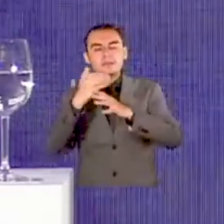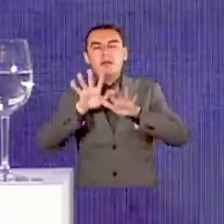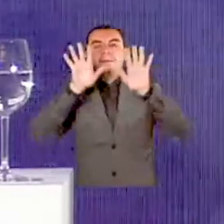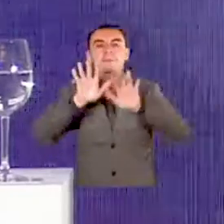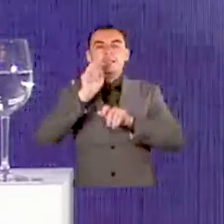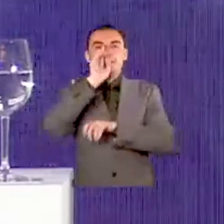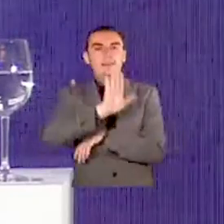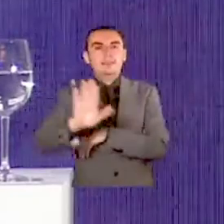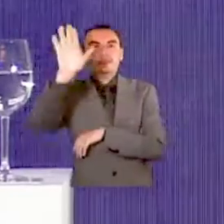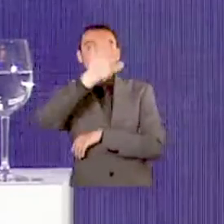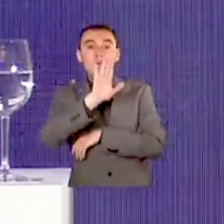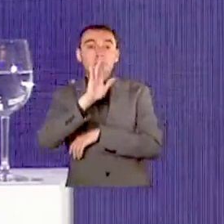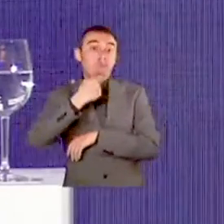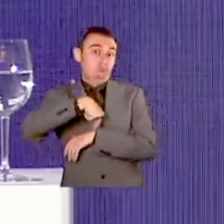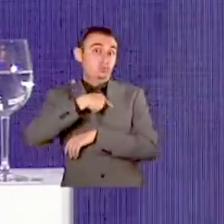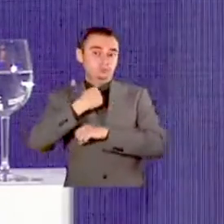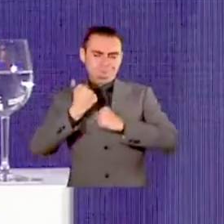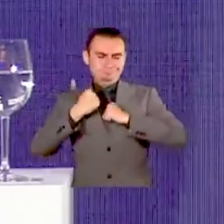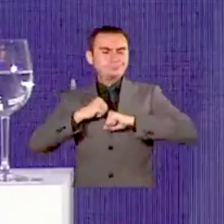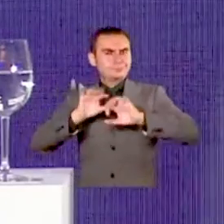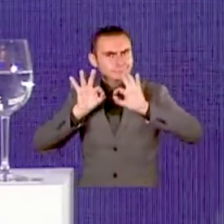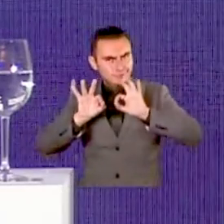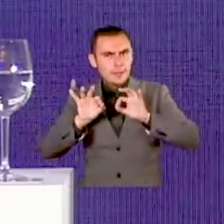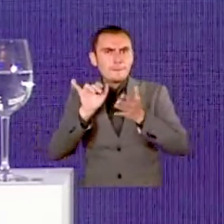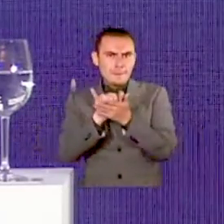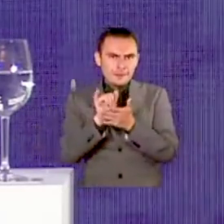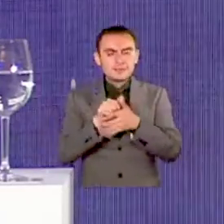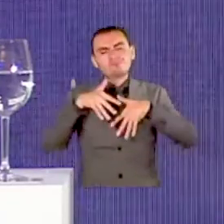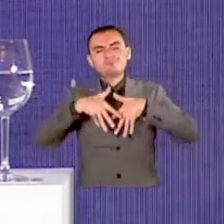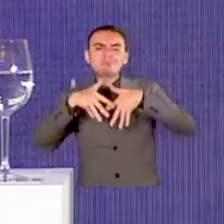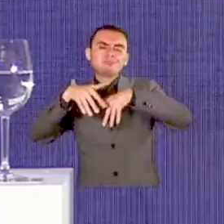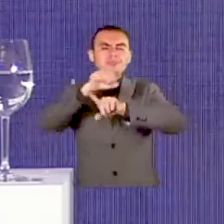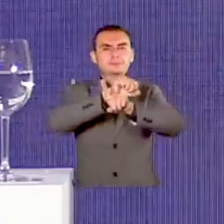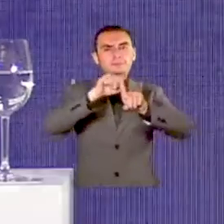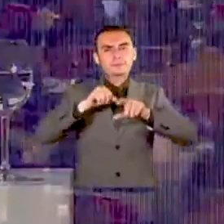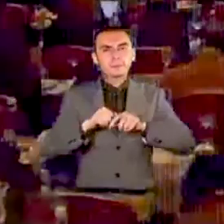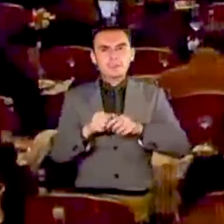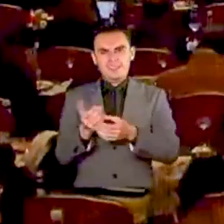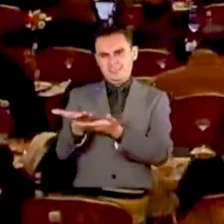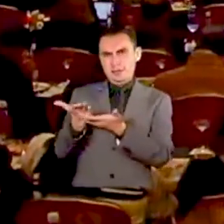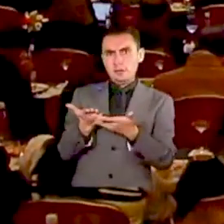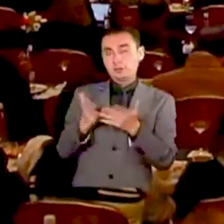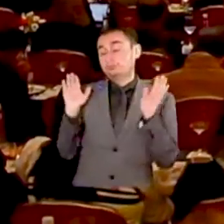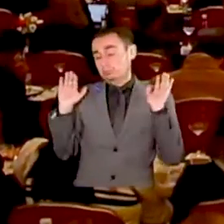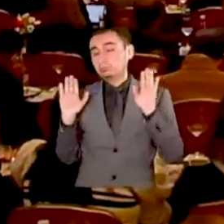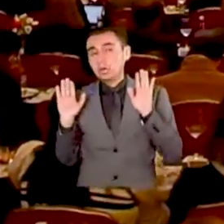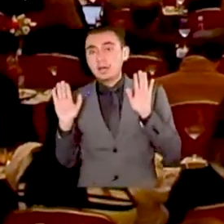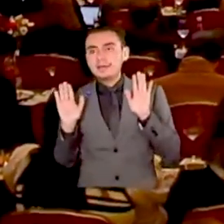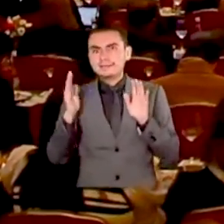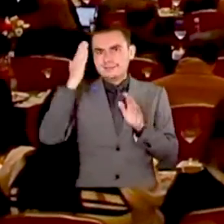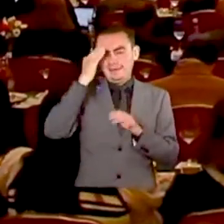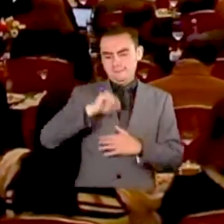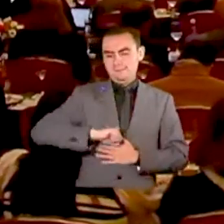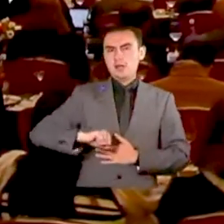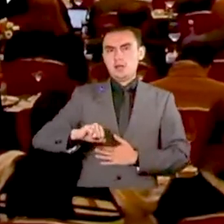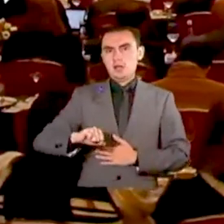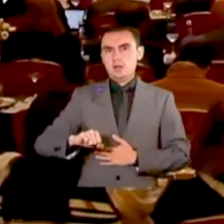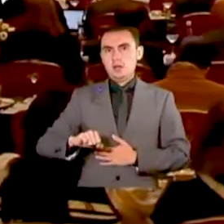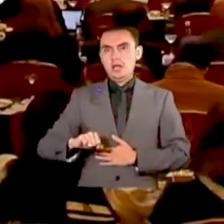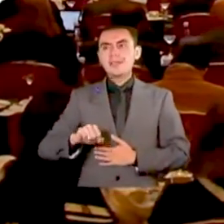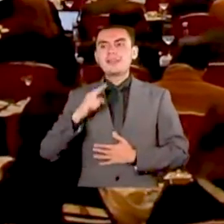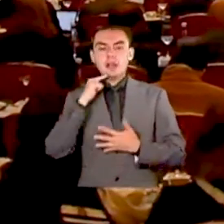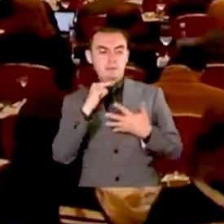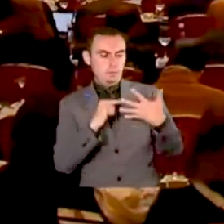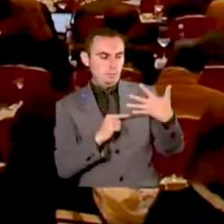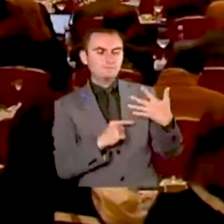que de la mejor manera posible lo hicimos, este tema de la protesta social, reclamaciones básicas de derechos no